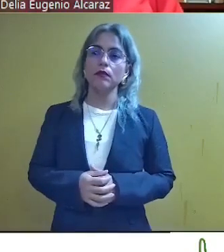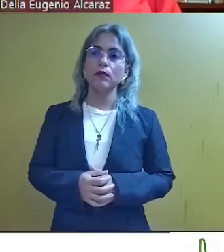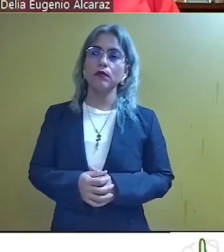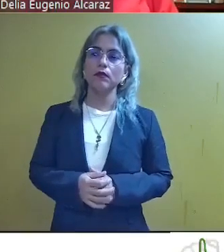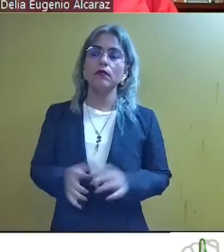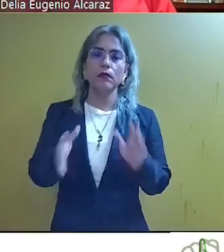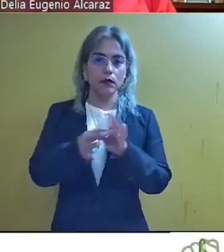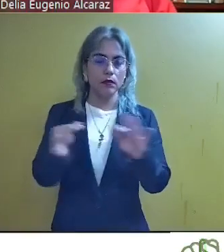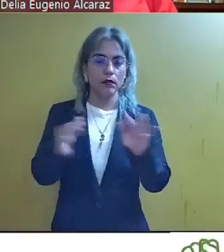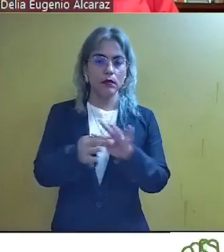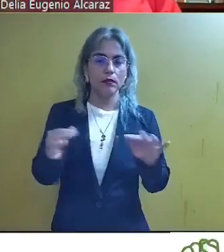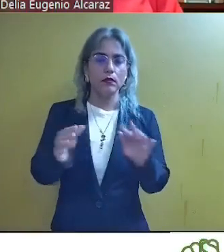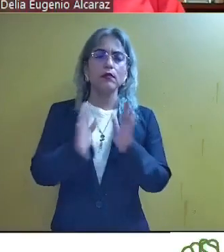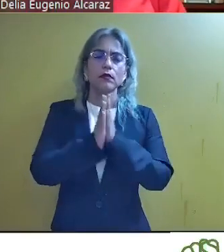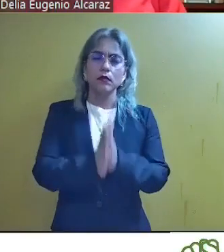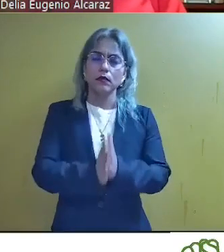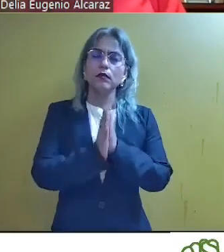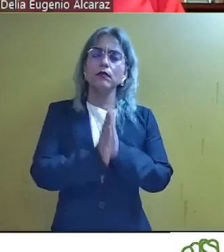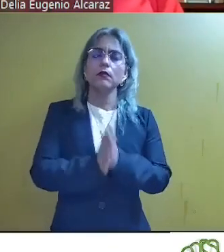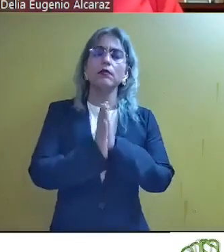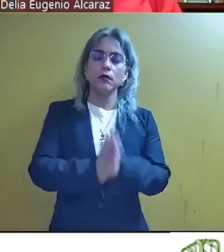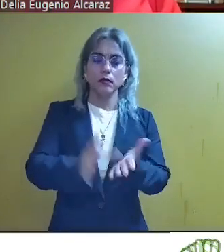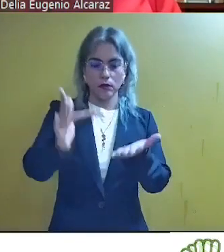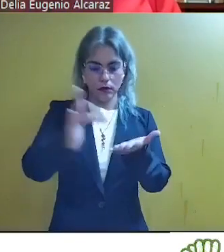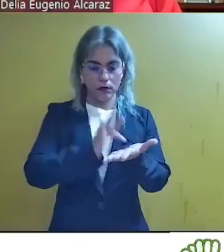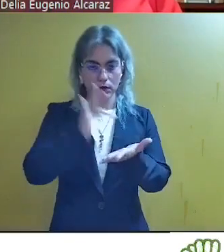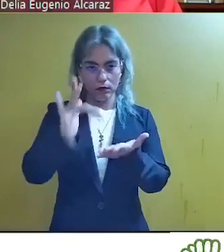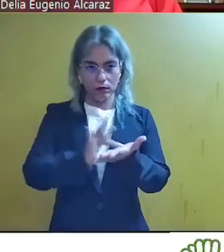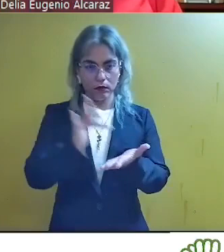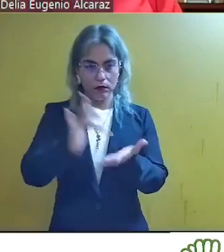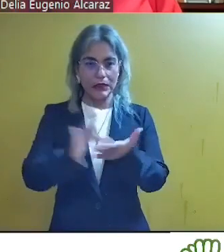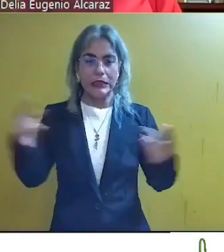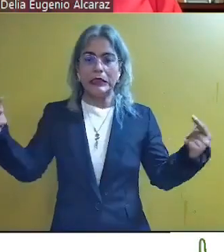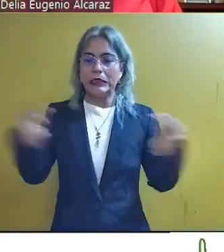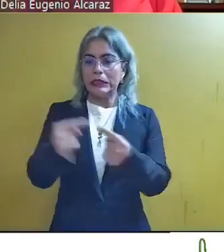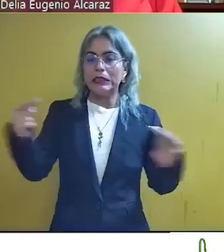dice solicitud de apoyo para resolver controversia.